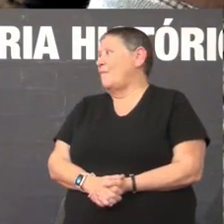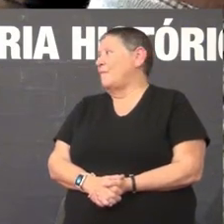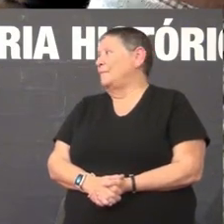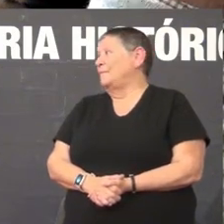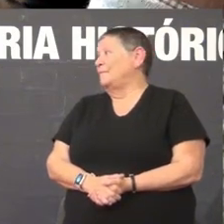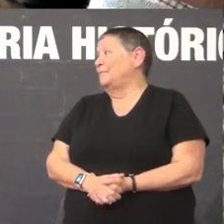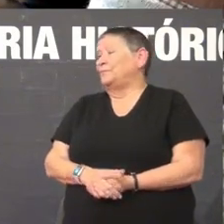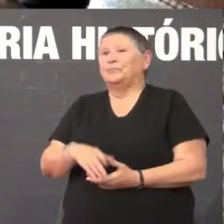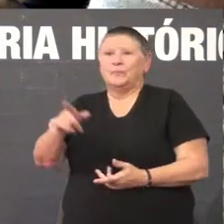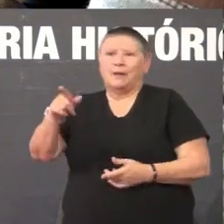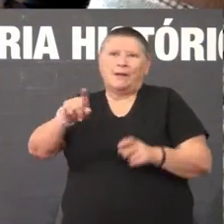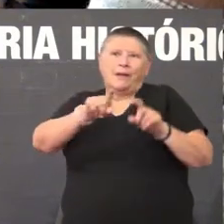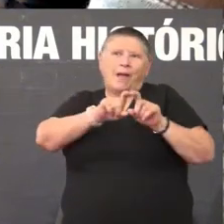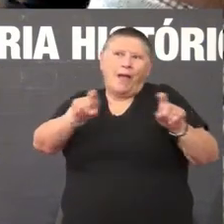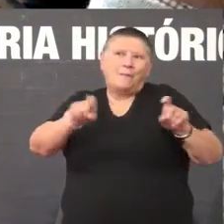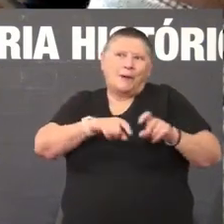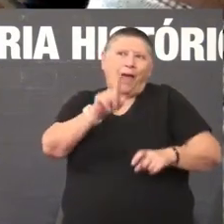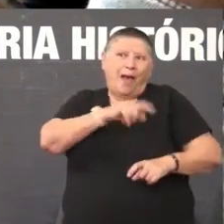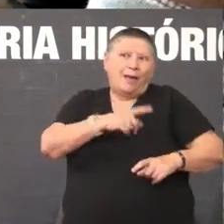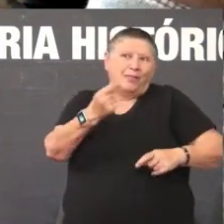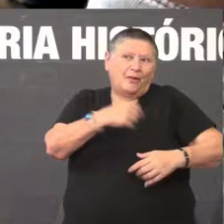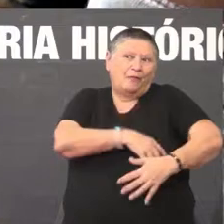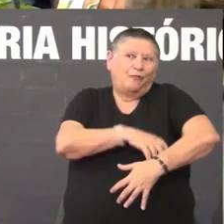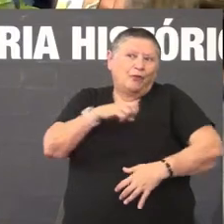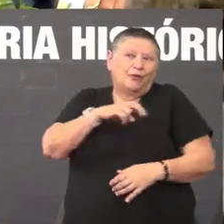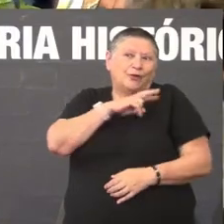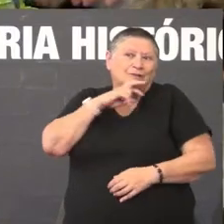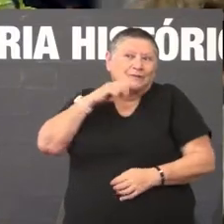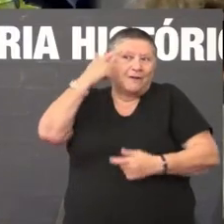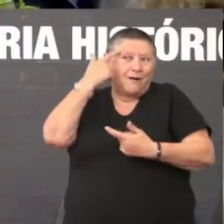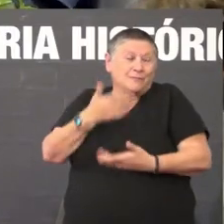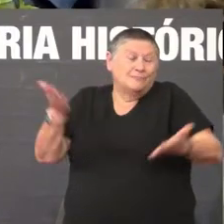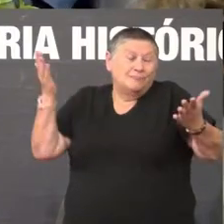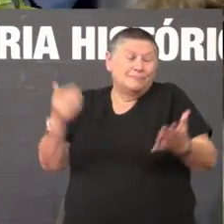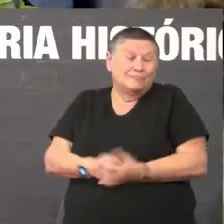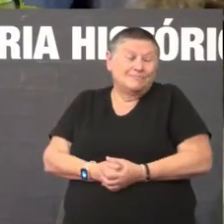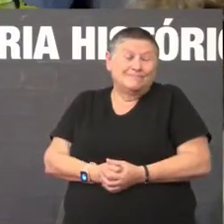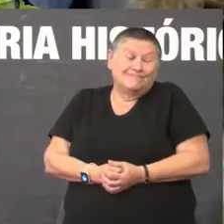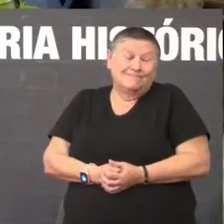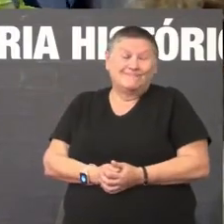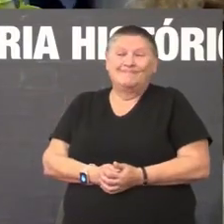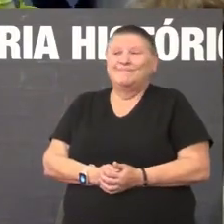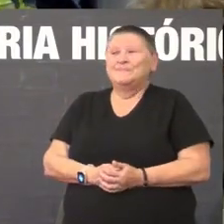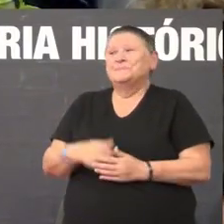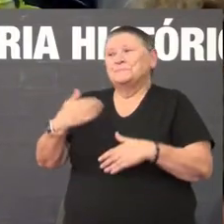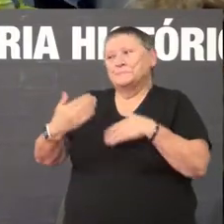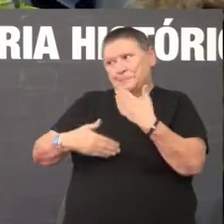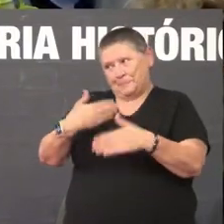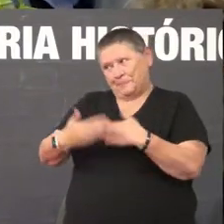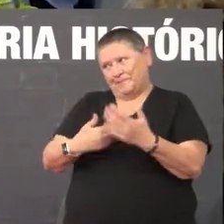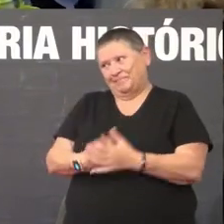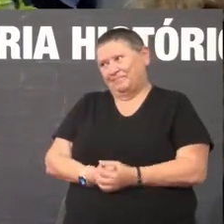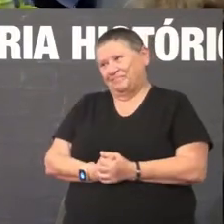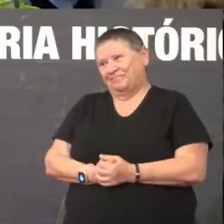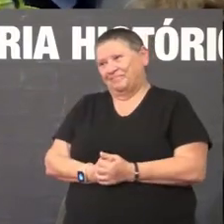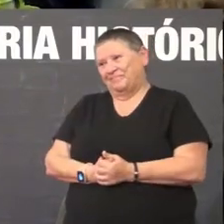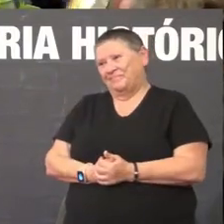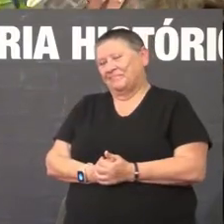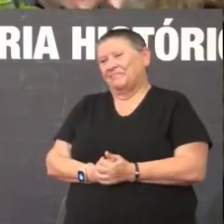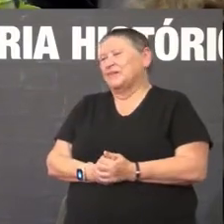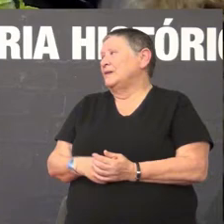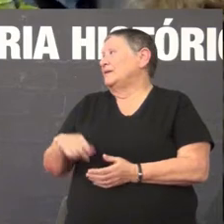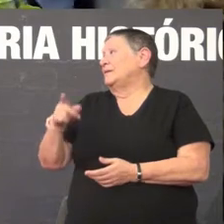¿Será que las empresas también tienen fondos reservados? Digo yo. Pero bueno, por avanzar, es decir,